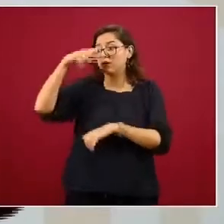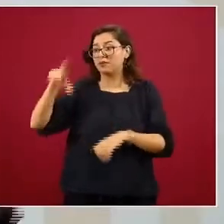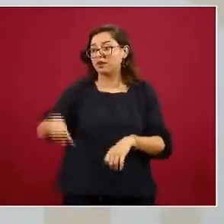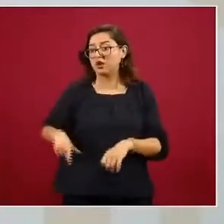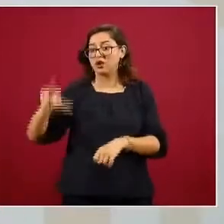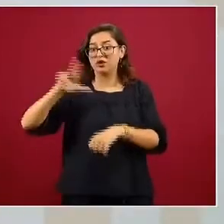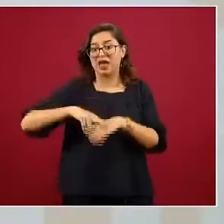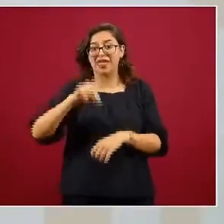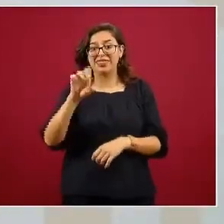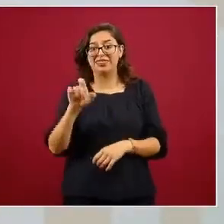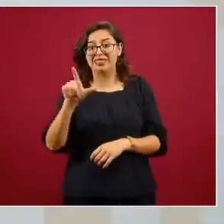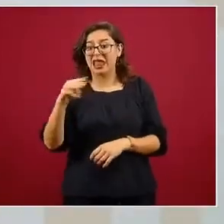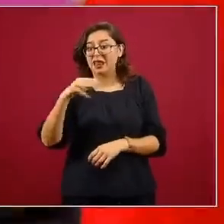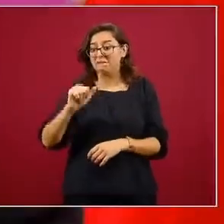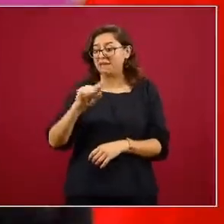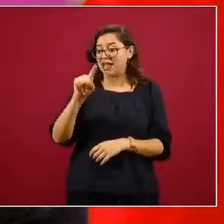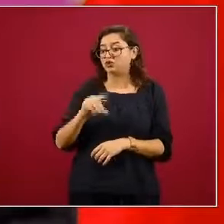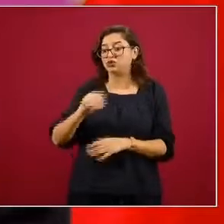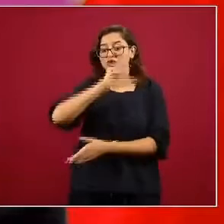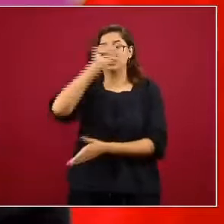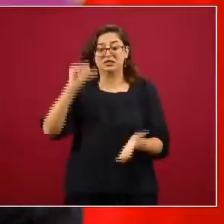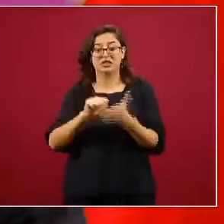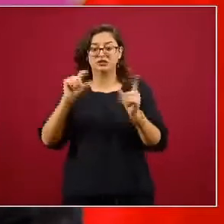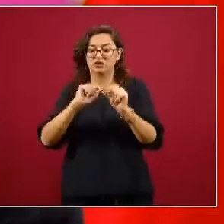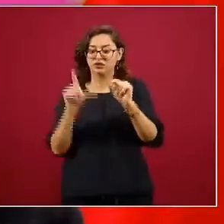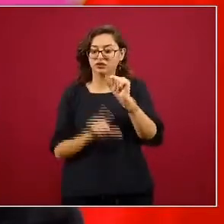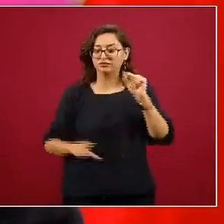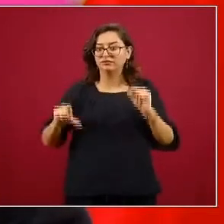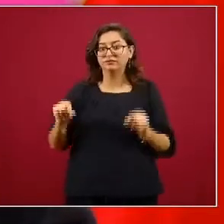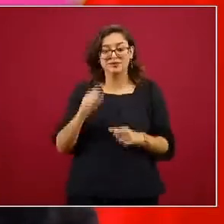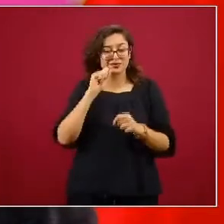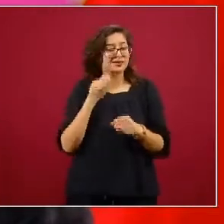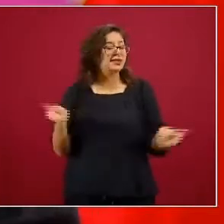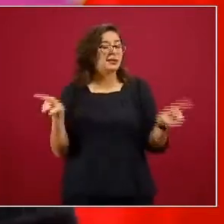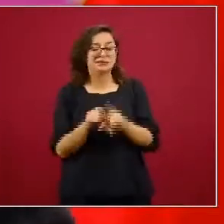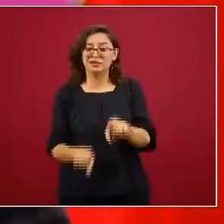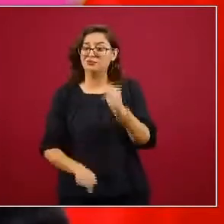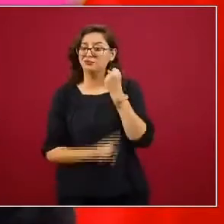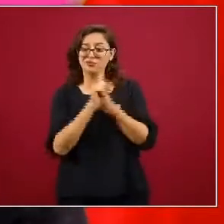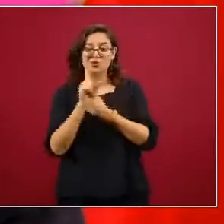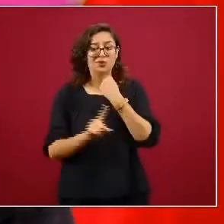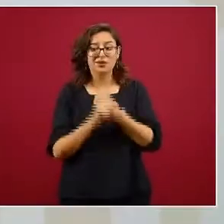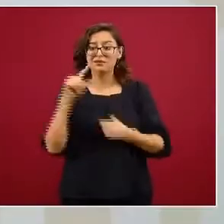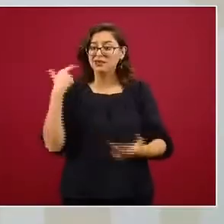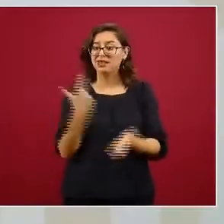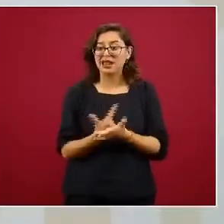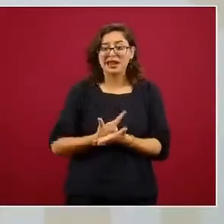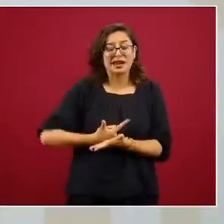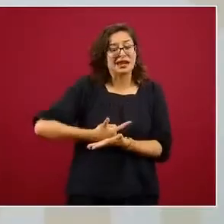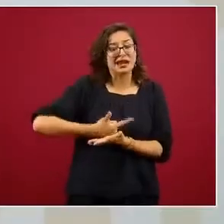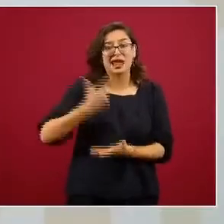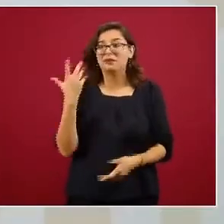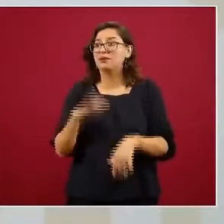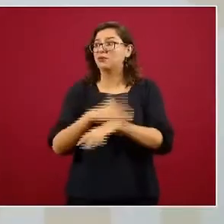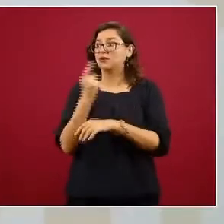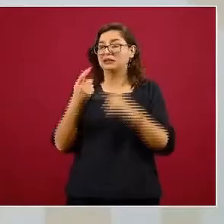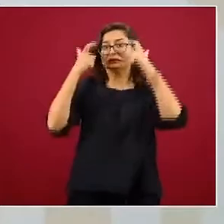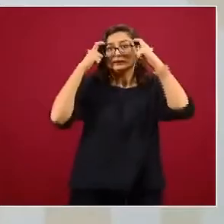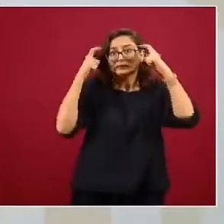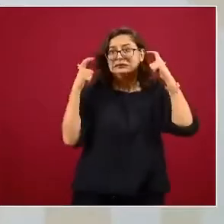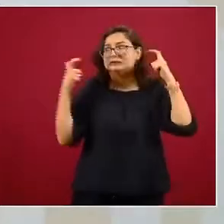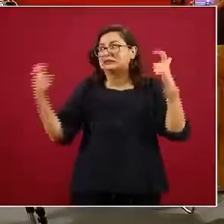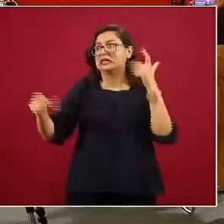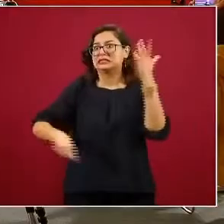área metropolitana y que tiene estas tensiones que implica compartir una de las megalópolis más grandes del